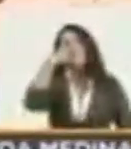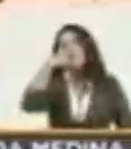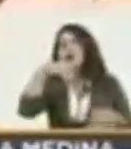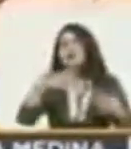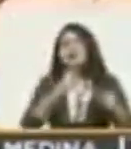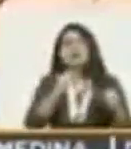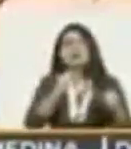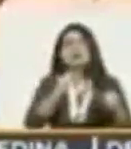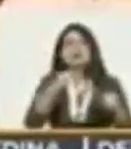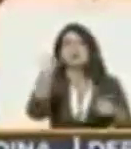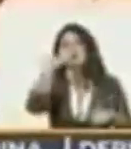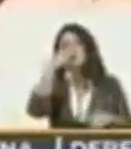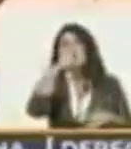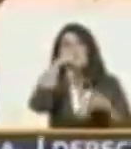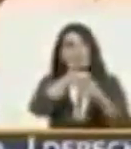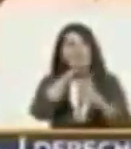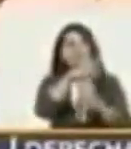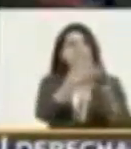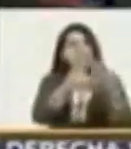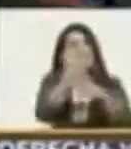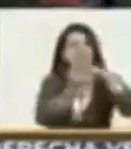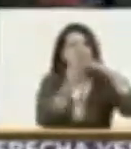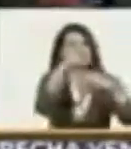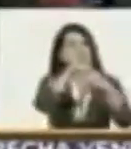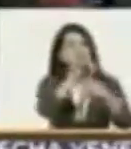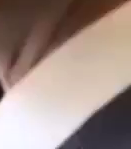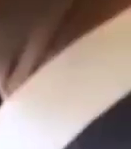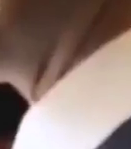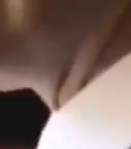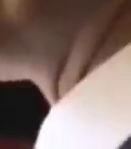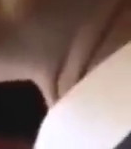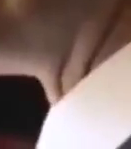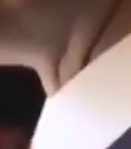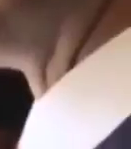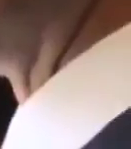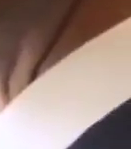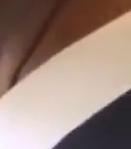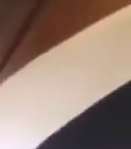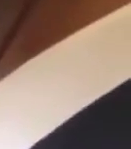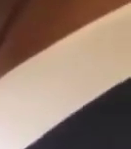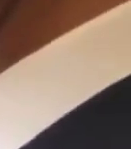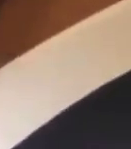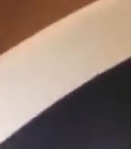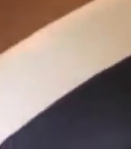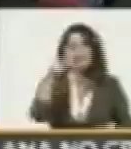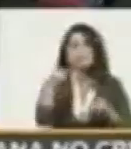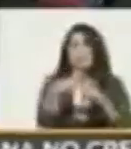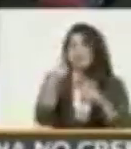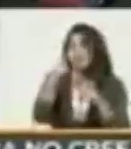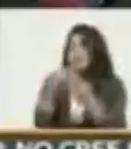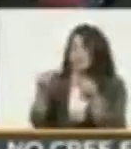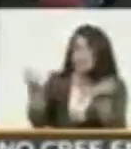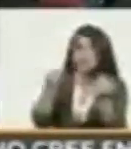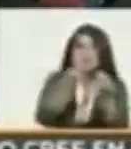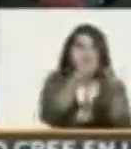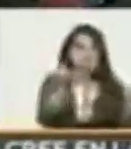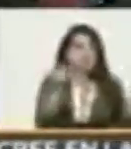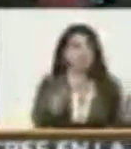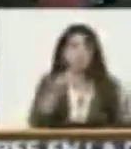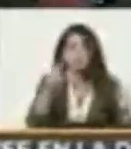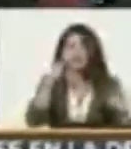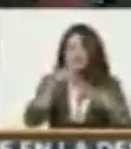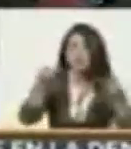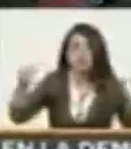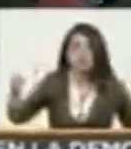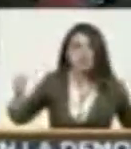institucionalidad de este hermano país, convirtiéndolo en un Estado fallido, donde los desaparecidos